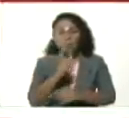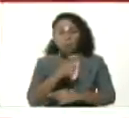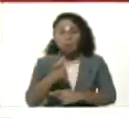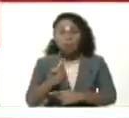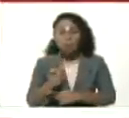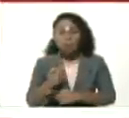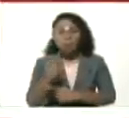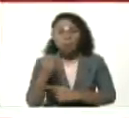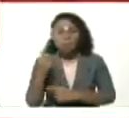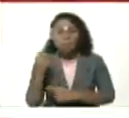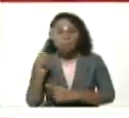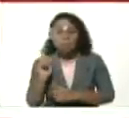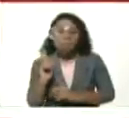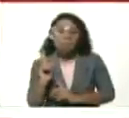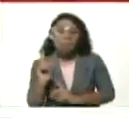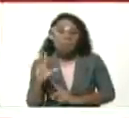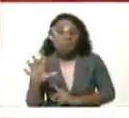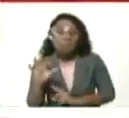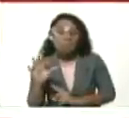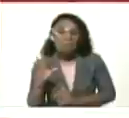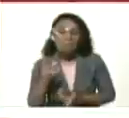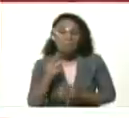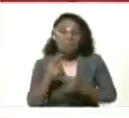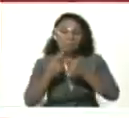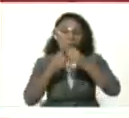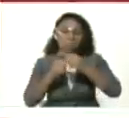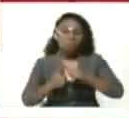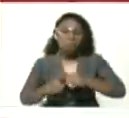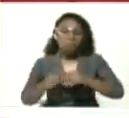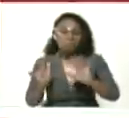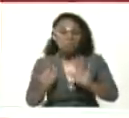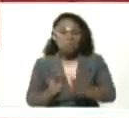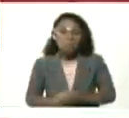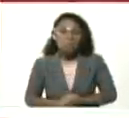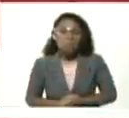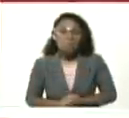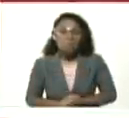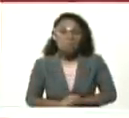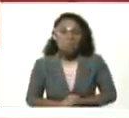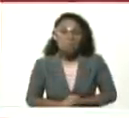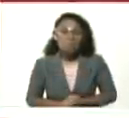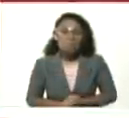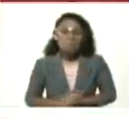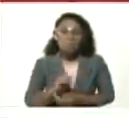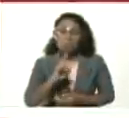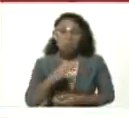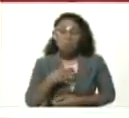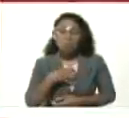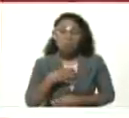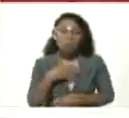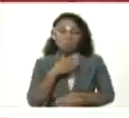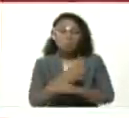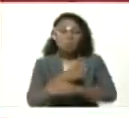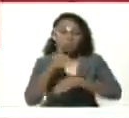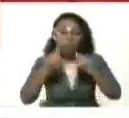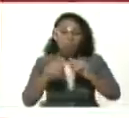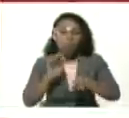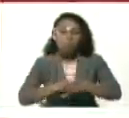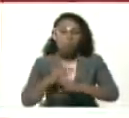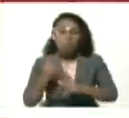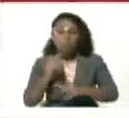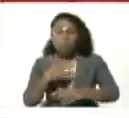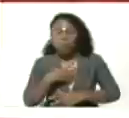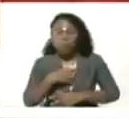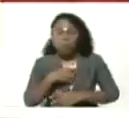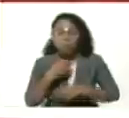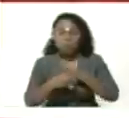2. Saquen cuenta nada más. Y los que no pudieron ir a votar, porque bueno, no pudo votaron